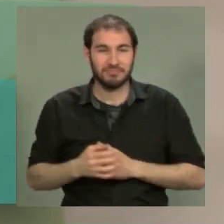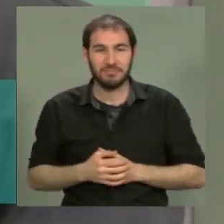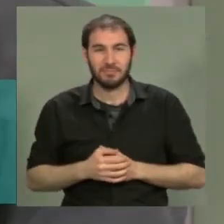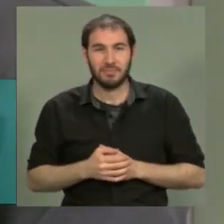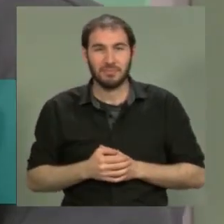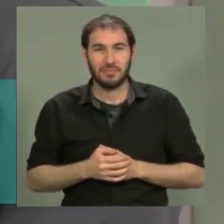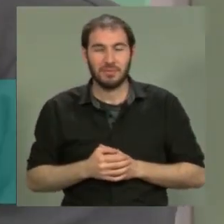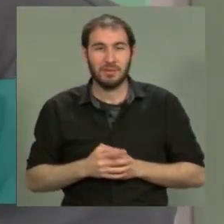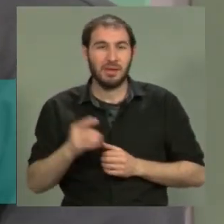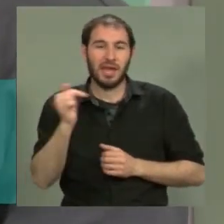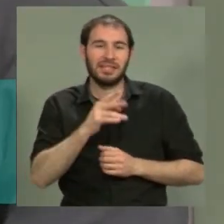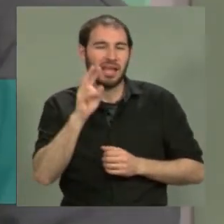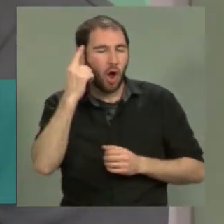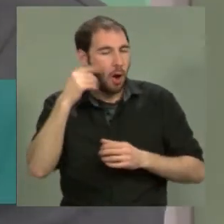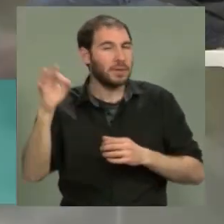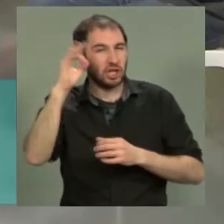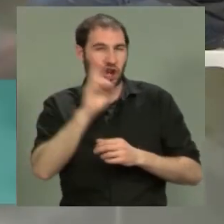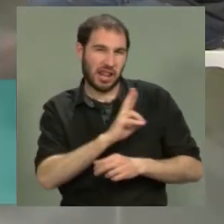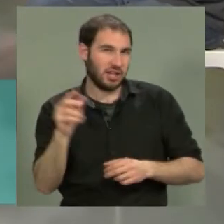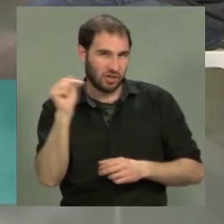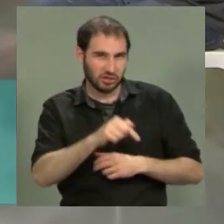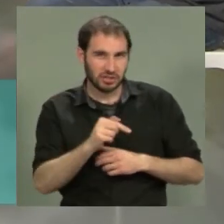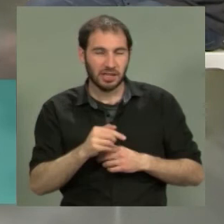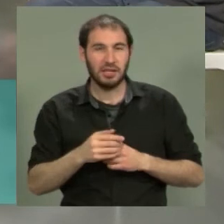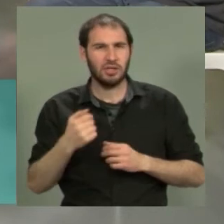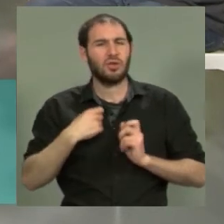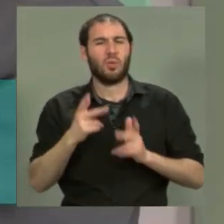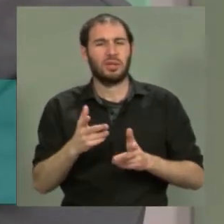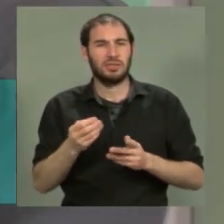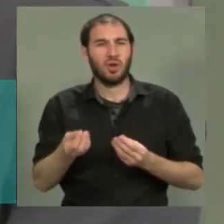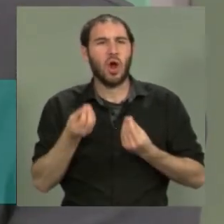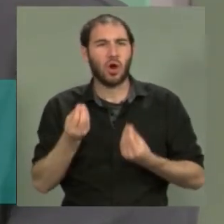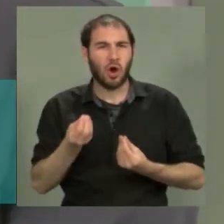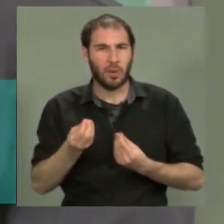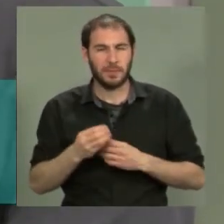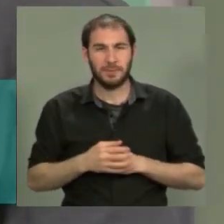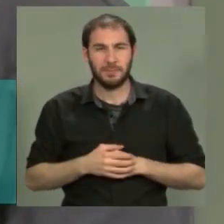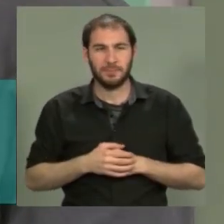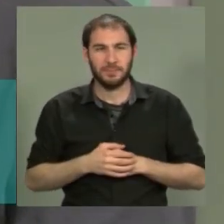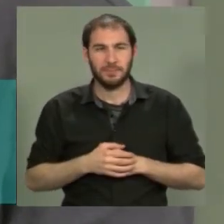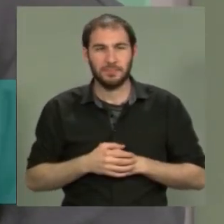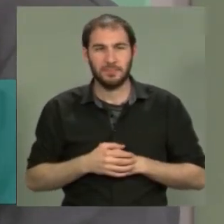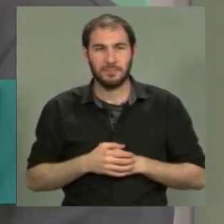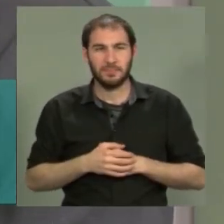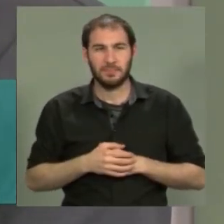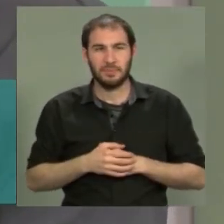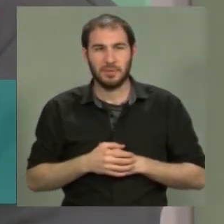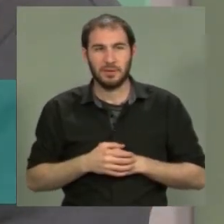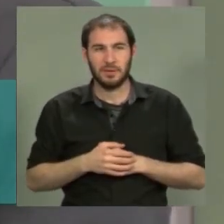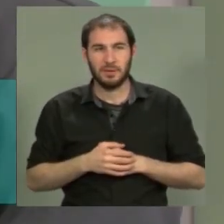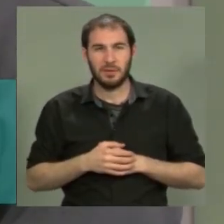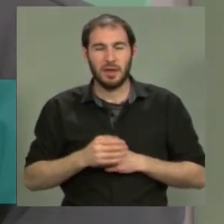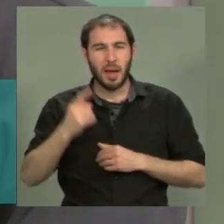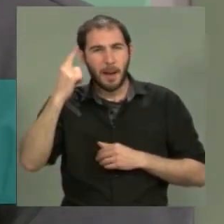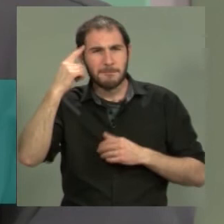visión religiosa. Entonces digo, ¿qué posibilidades hay de volver a pensar nuestra